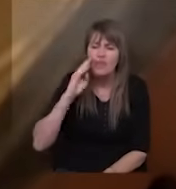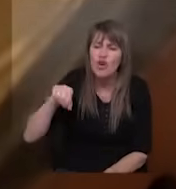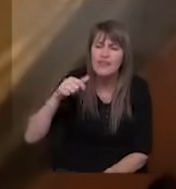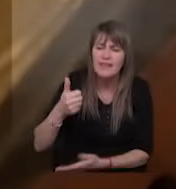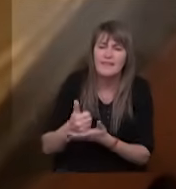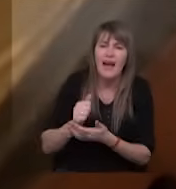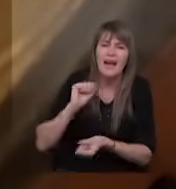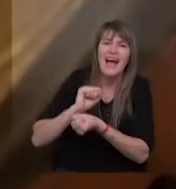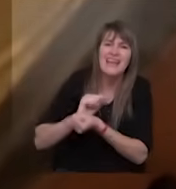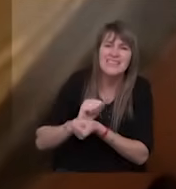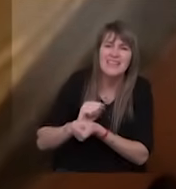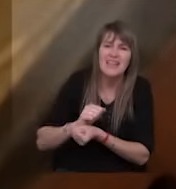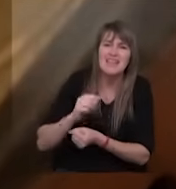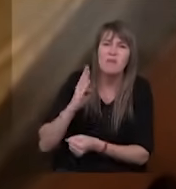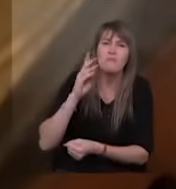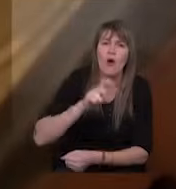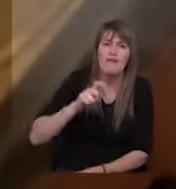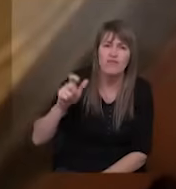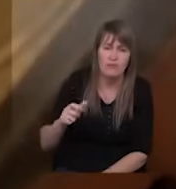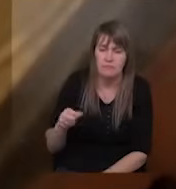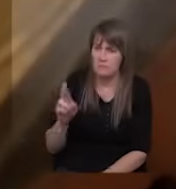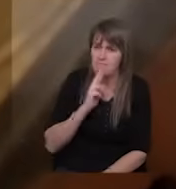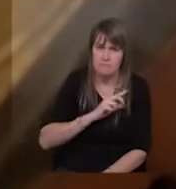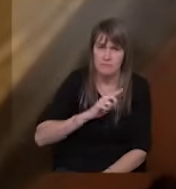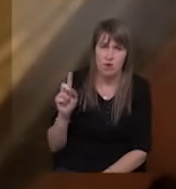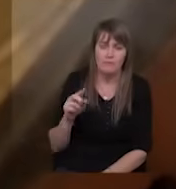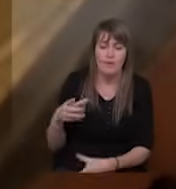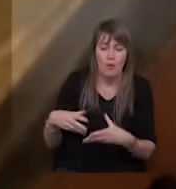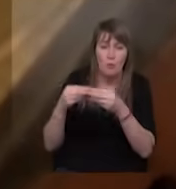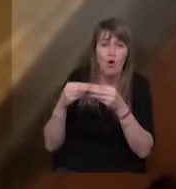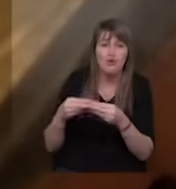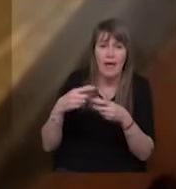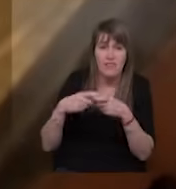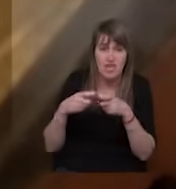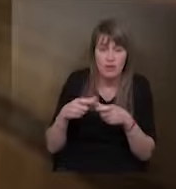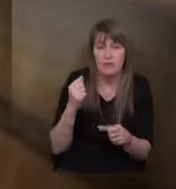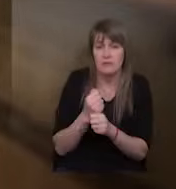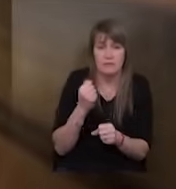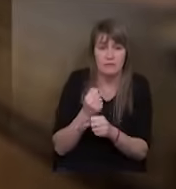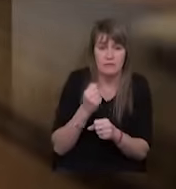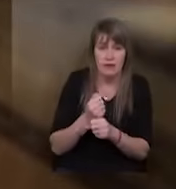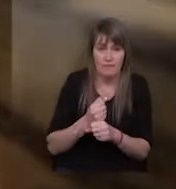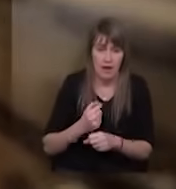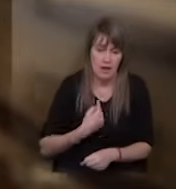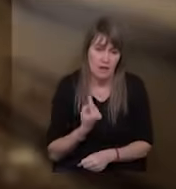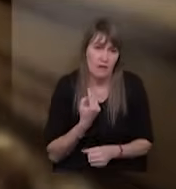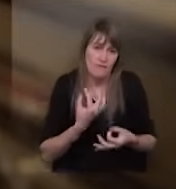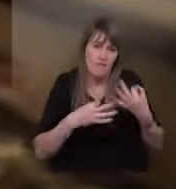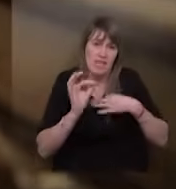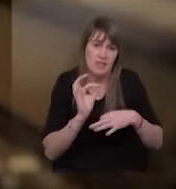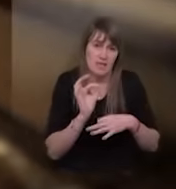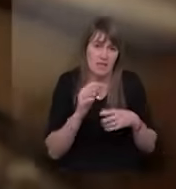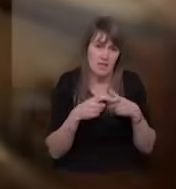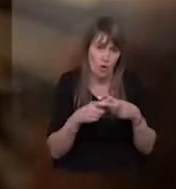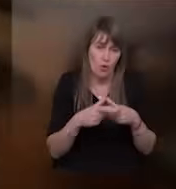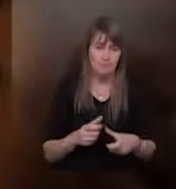cárcel del pueblo, que también respondió negativamente. ¿Y qué hacía con la bolsa de disco? A lo que dijo que estaba trabajando como corredor independiente del disco. Le